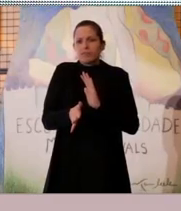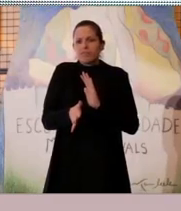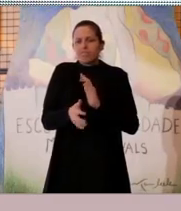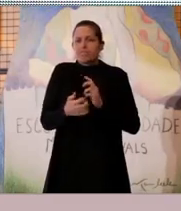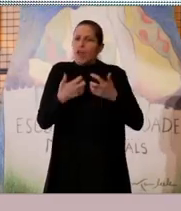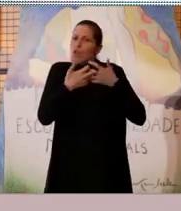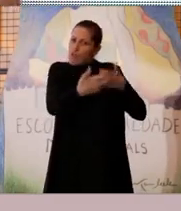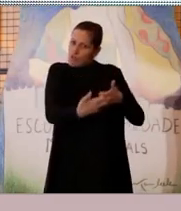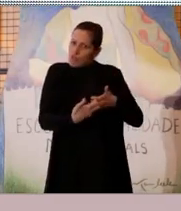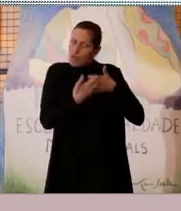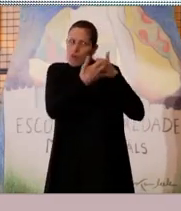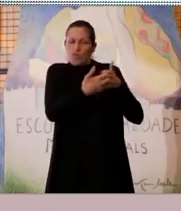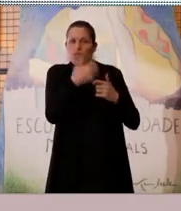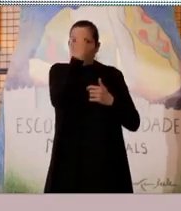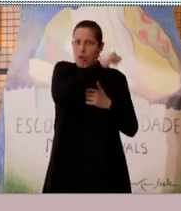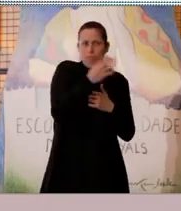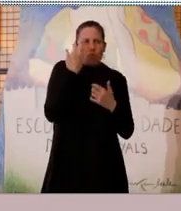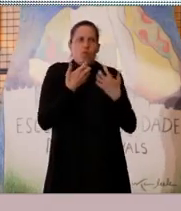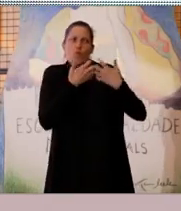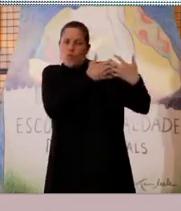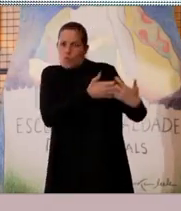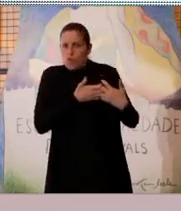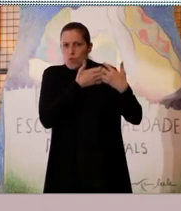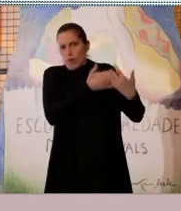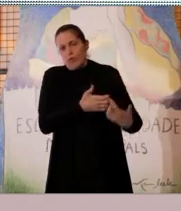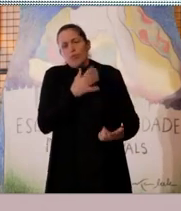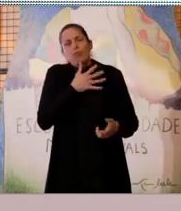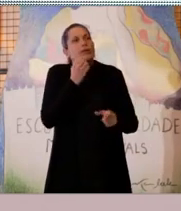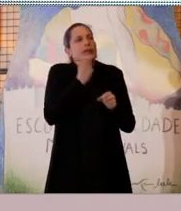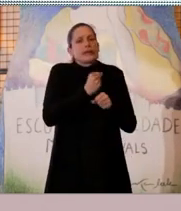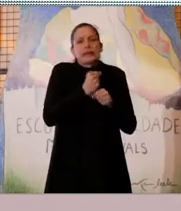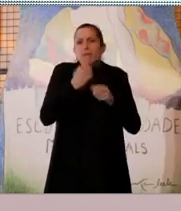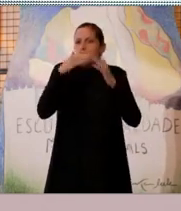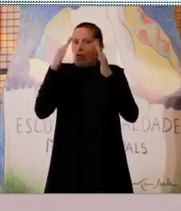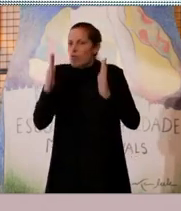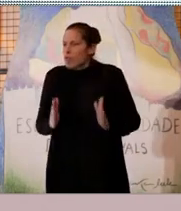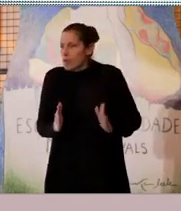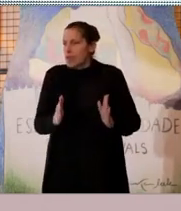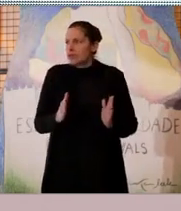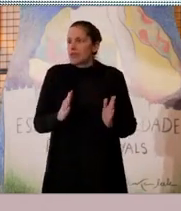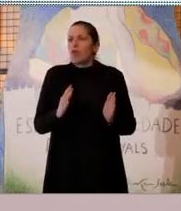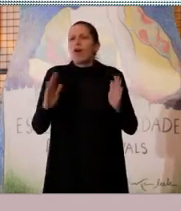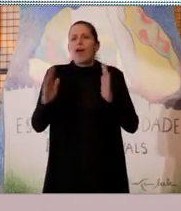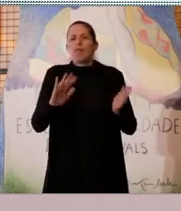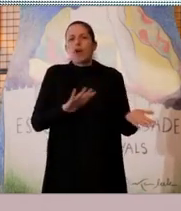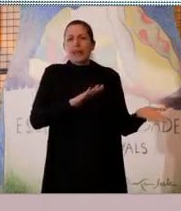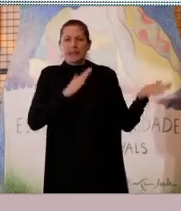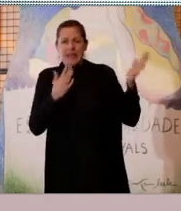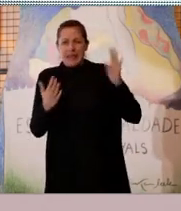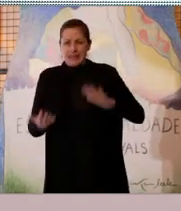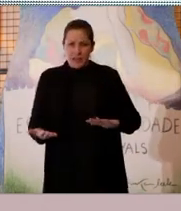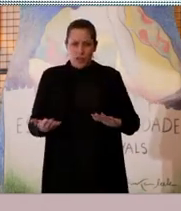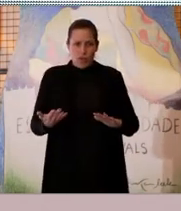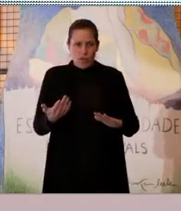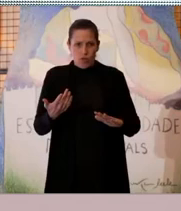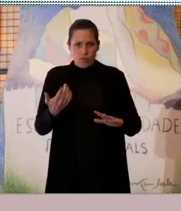pelearnos constantemente con ellos el trabajo la situación de del trabajo doméstico en la transición que es muy característica